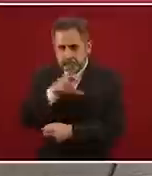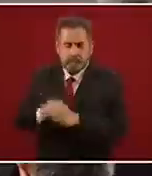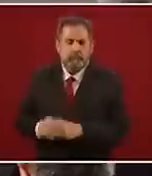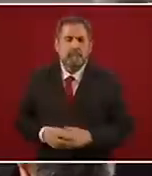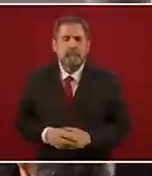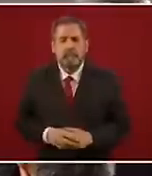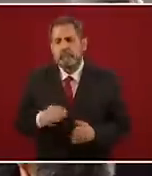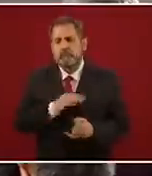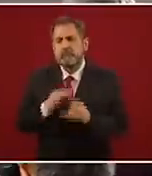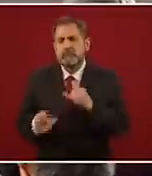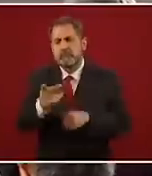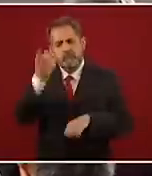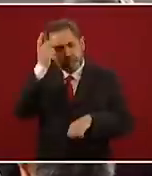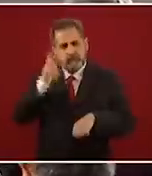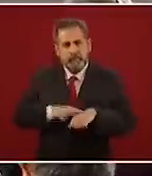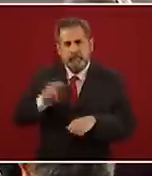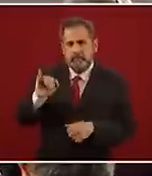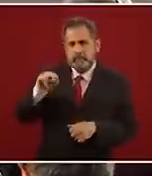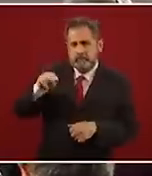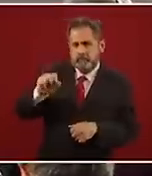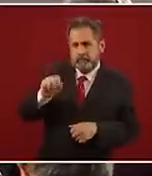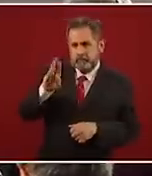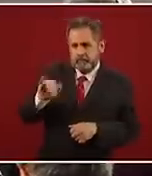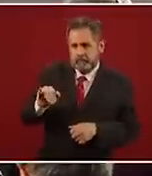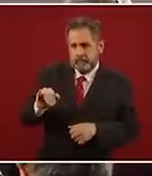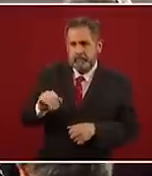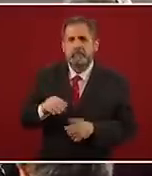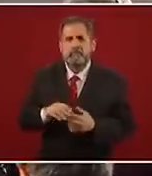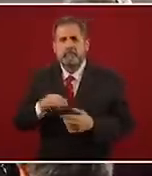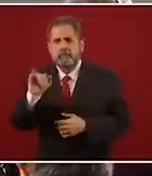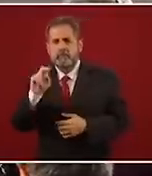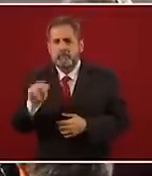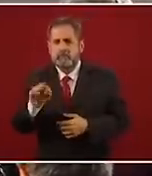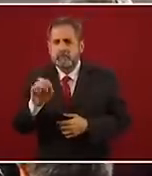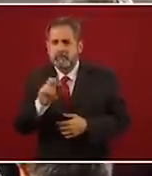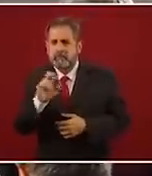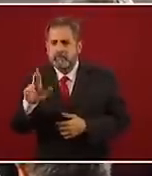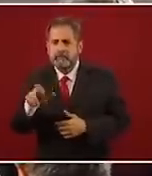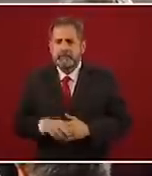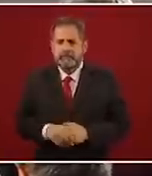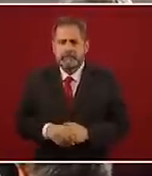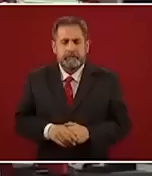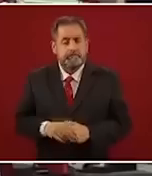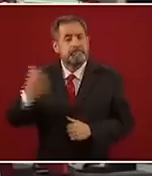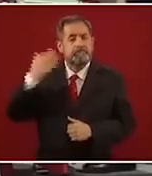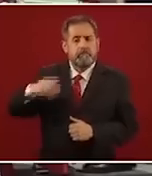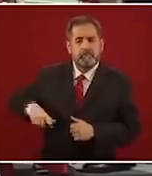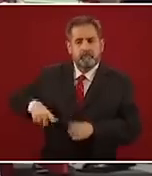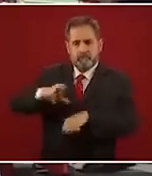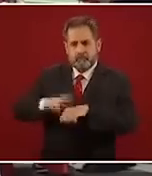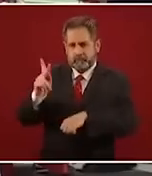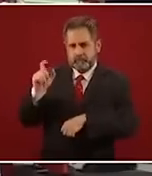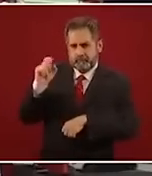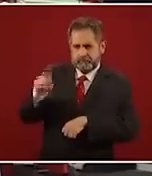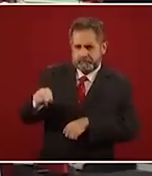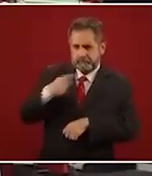Mi última pregunta al director del INSABI, Juan Ferrer. Me gustaría preguntarle, cuando los gobernadores panistas se refieren